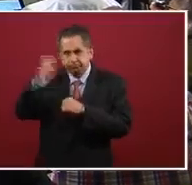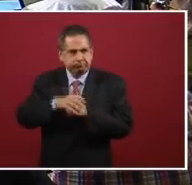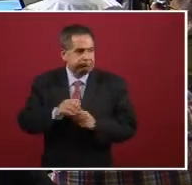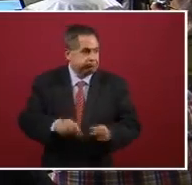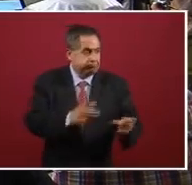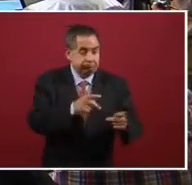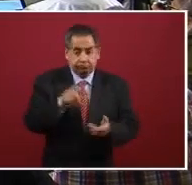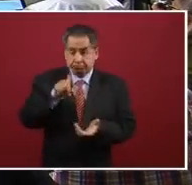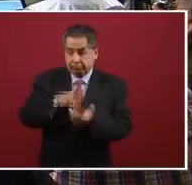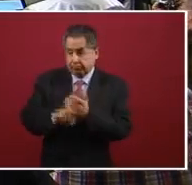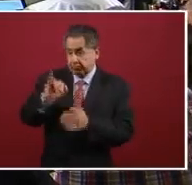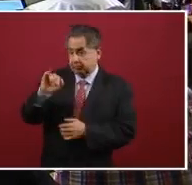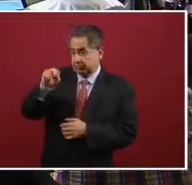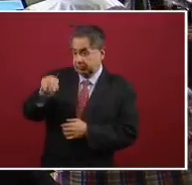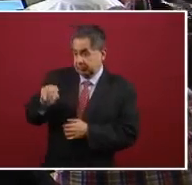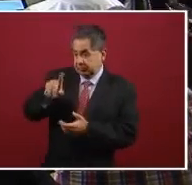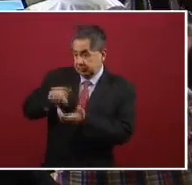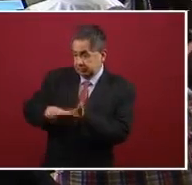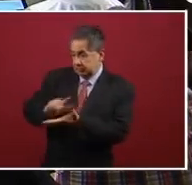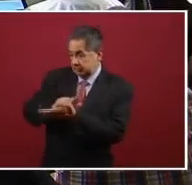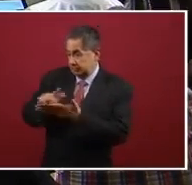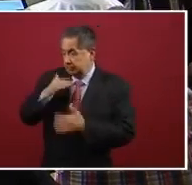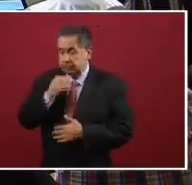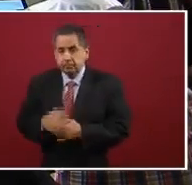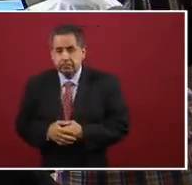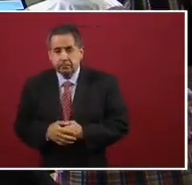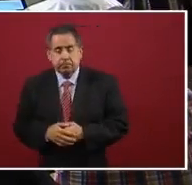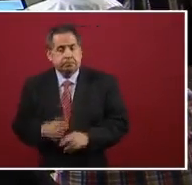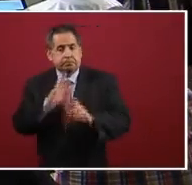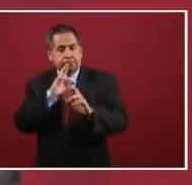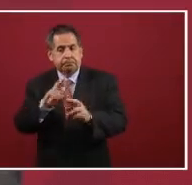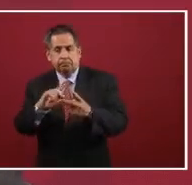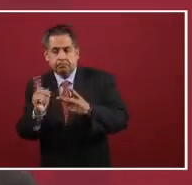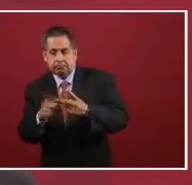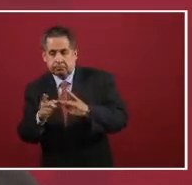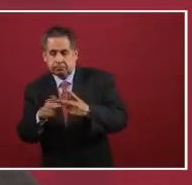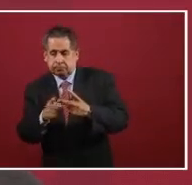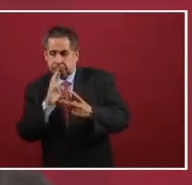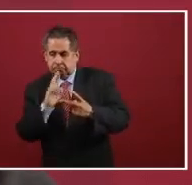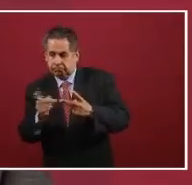instituto? Hiciste dos, te contesto la dos, que es la más